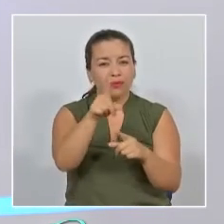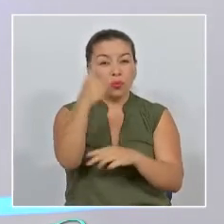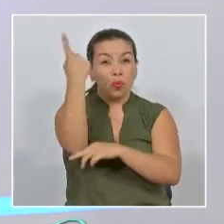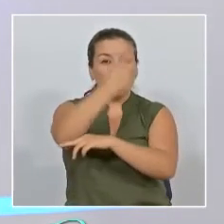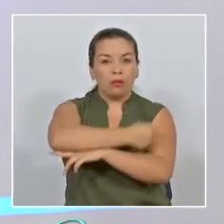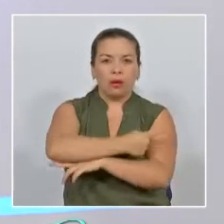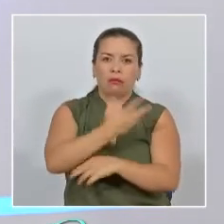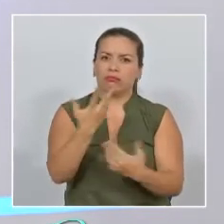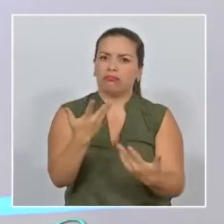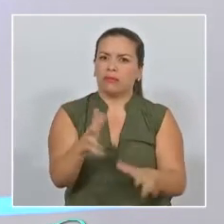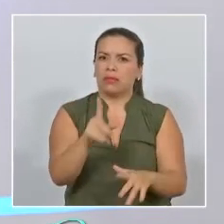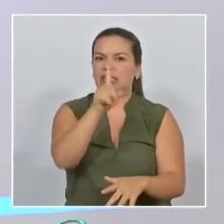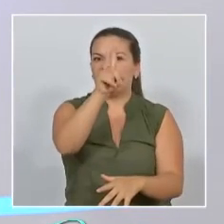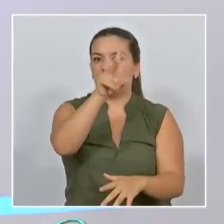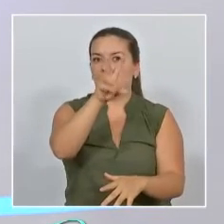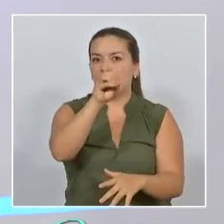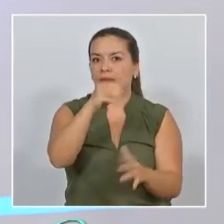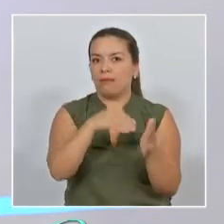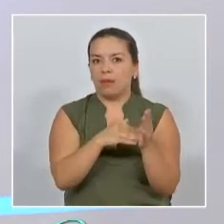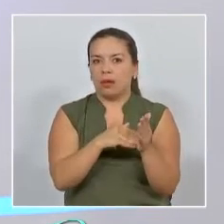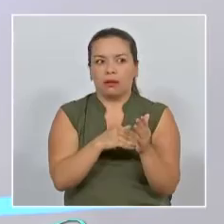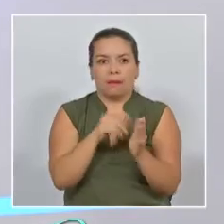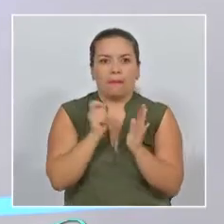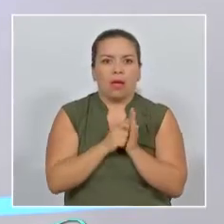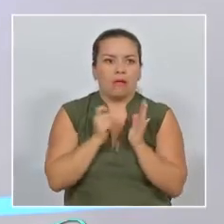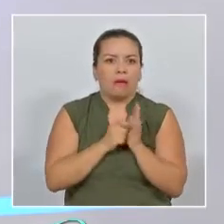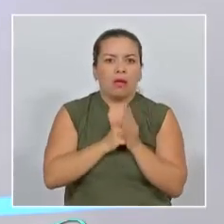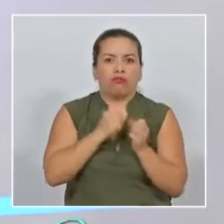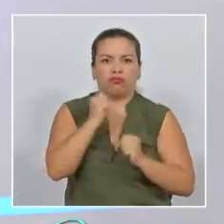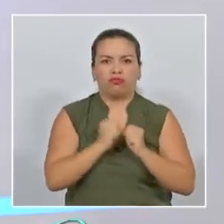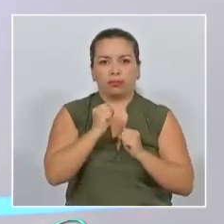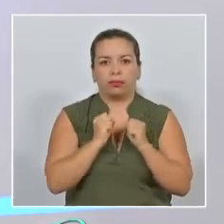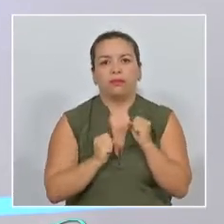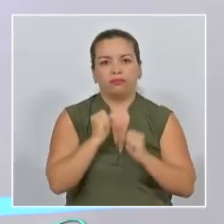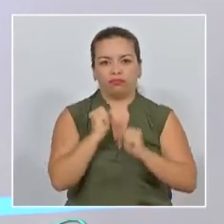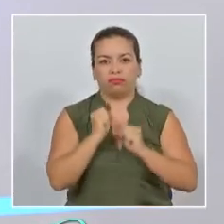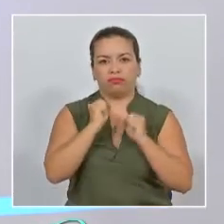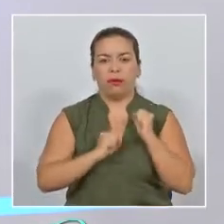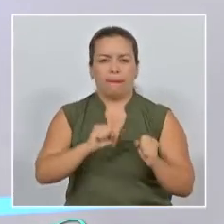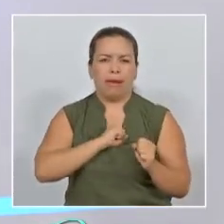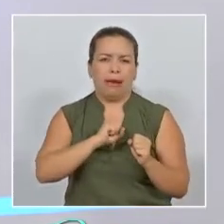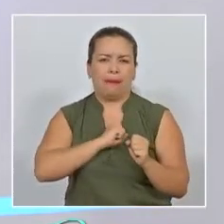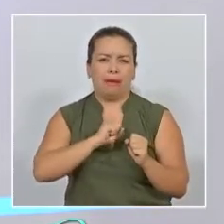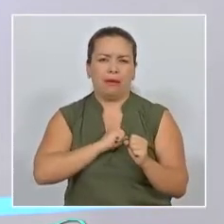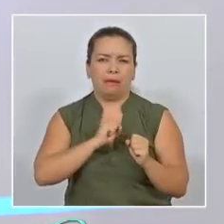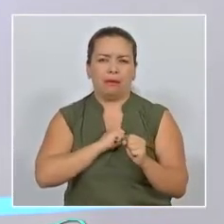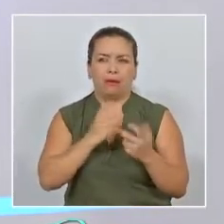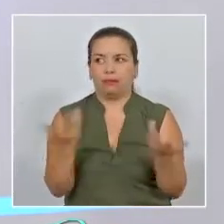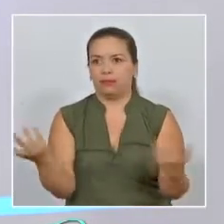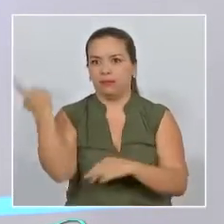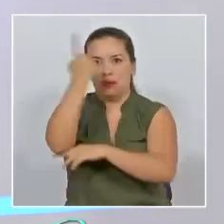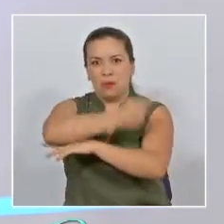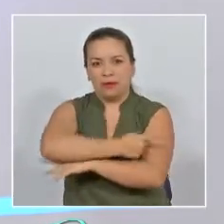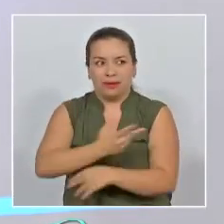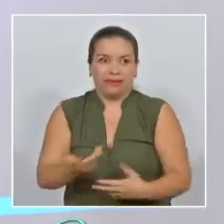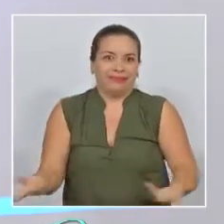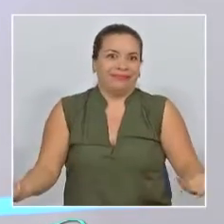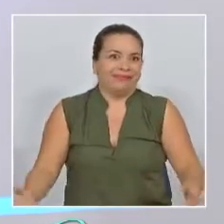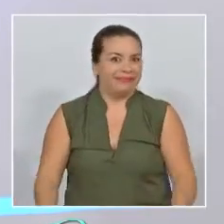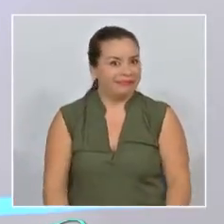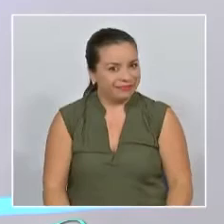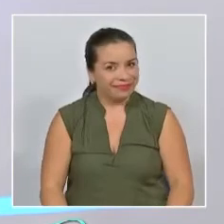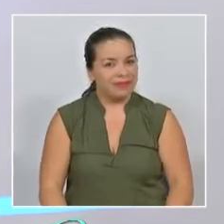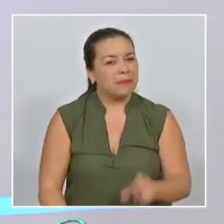cantidad, 120 mil veces por día, que está latiendo y latiendo por hora, más todo el resto del día. ¿Y sabe